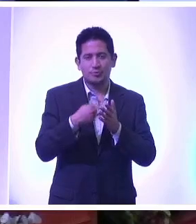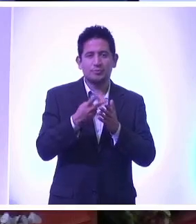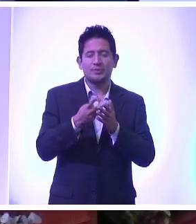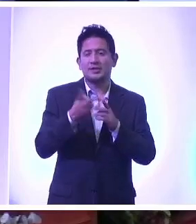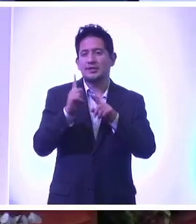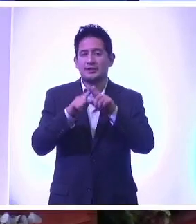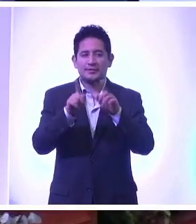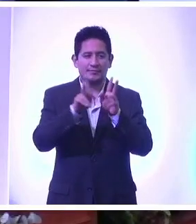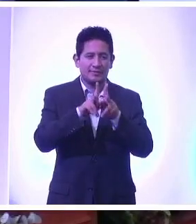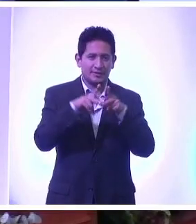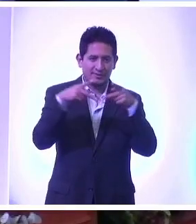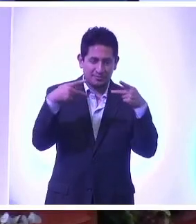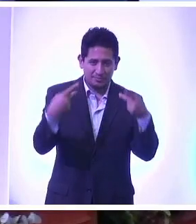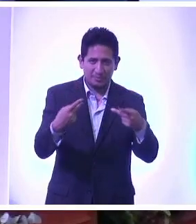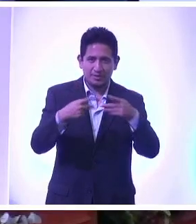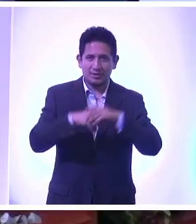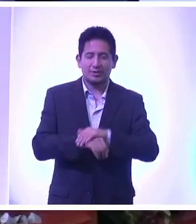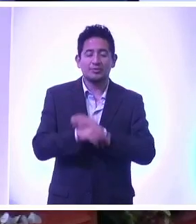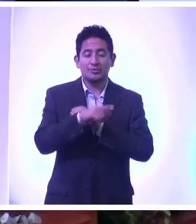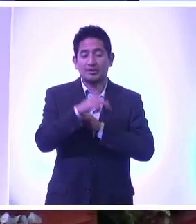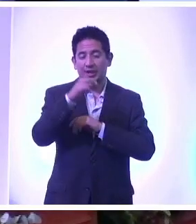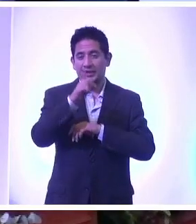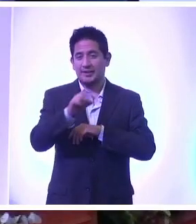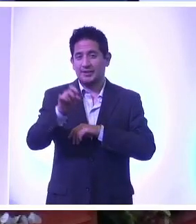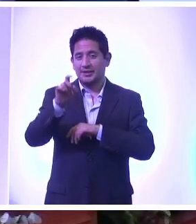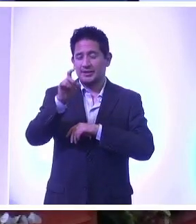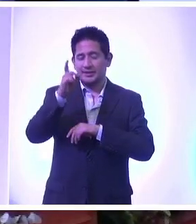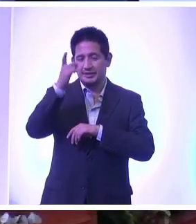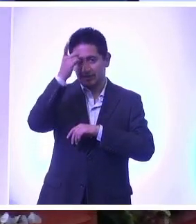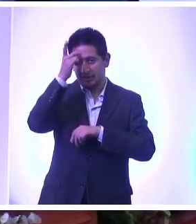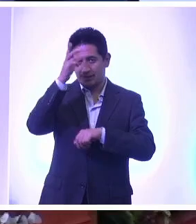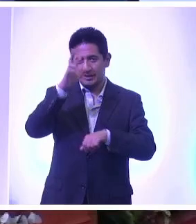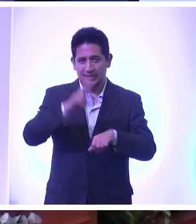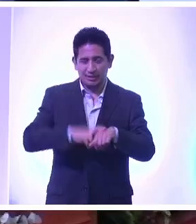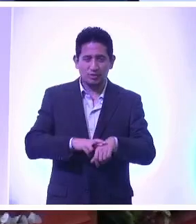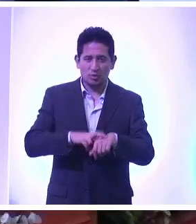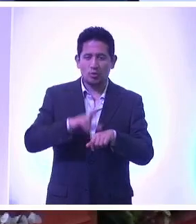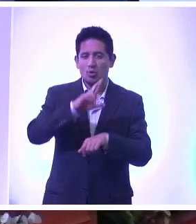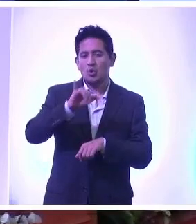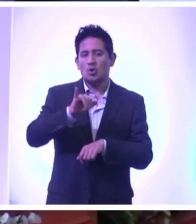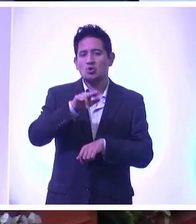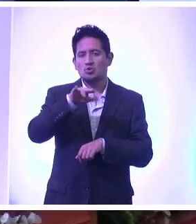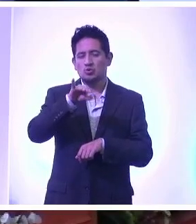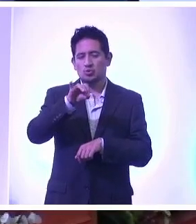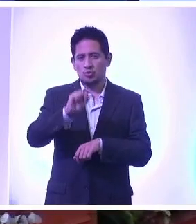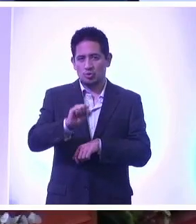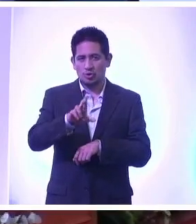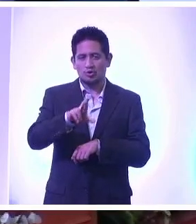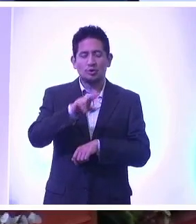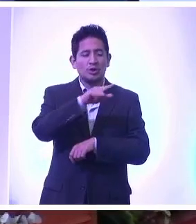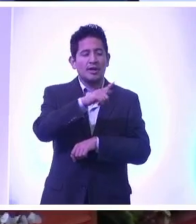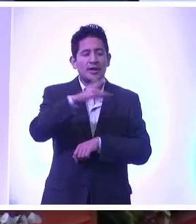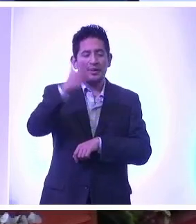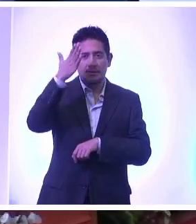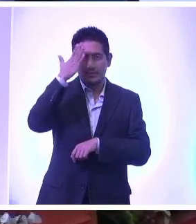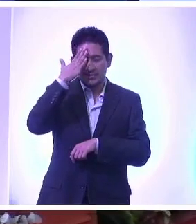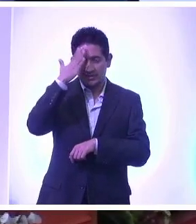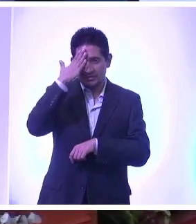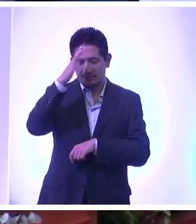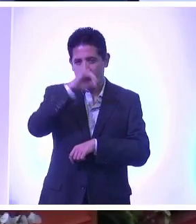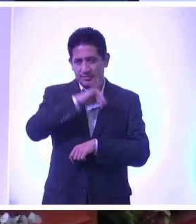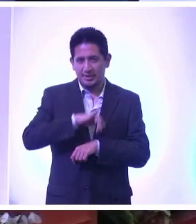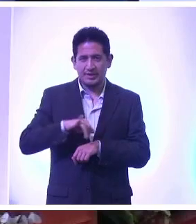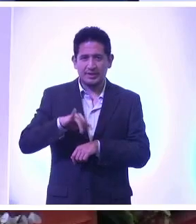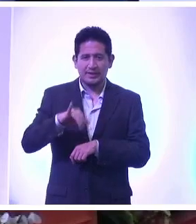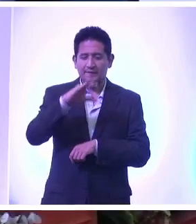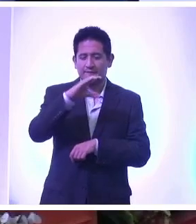expression director Junior grupo editorial de imagen y poder ceo de eos Technology y